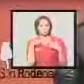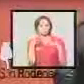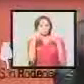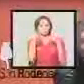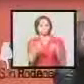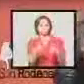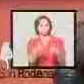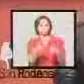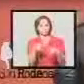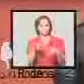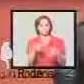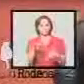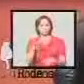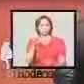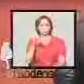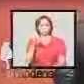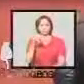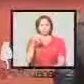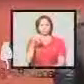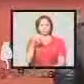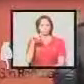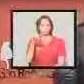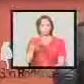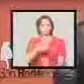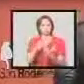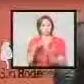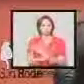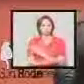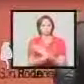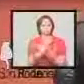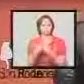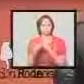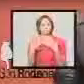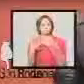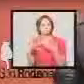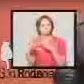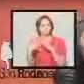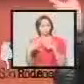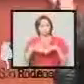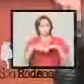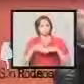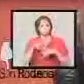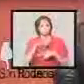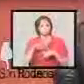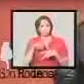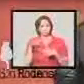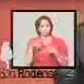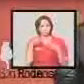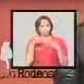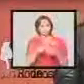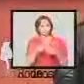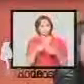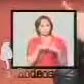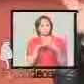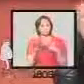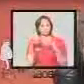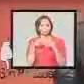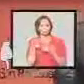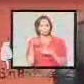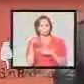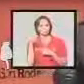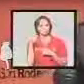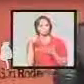a estos fondos. Tenemos un programa denominado BP Empresarias, en la cual le dimos crédito a más de